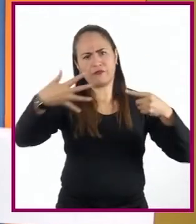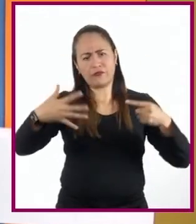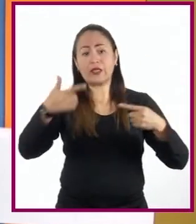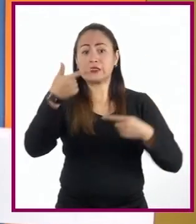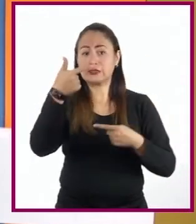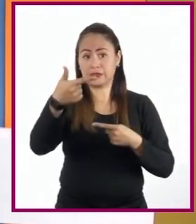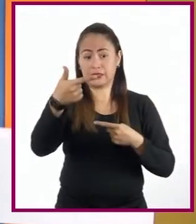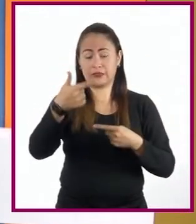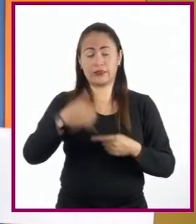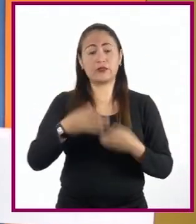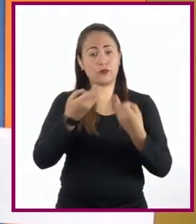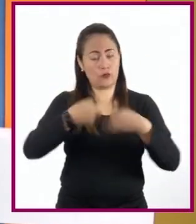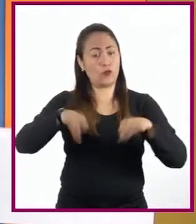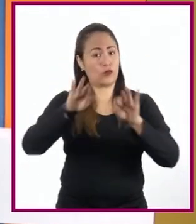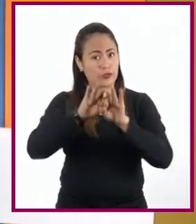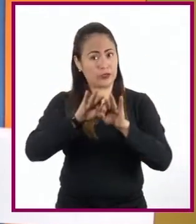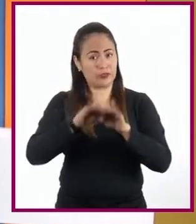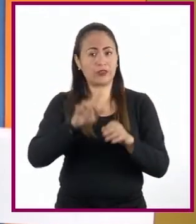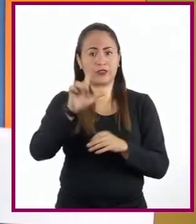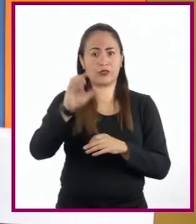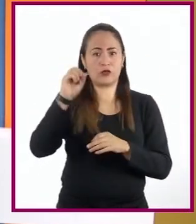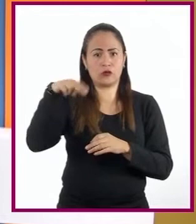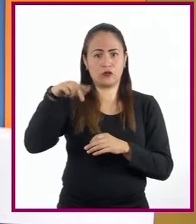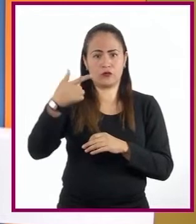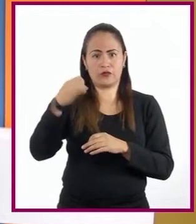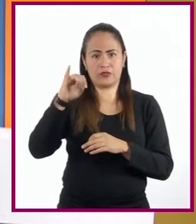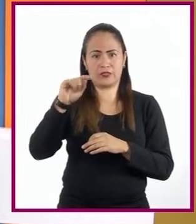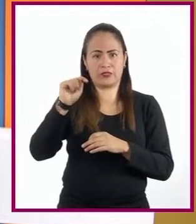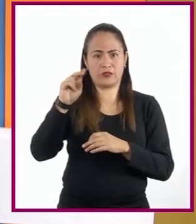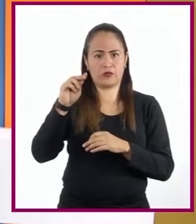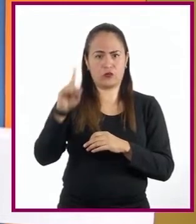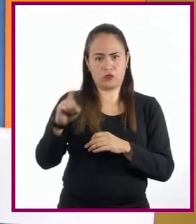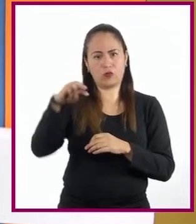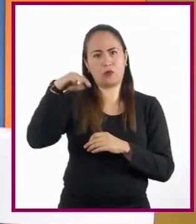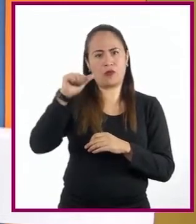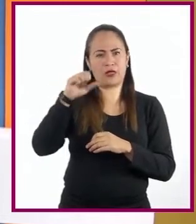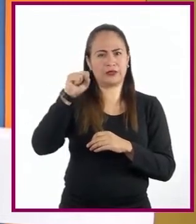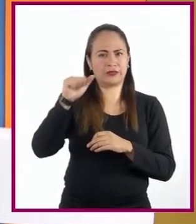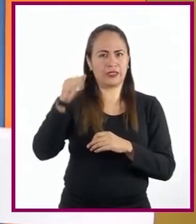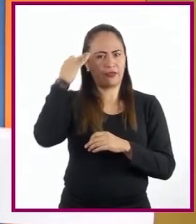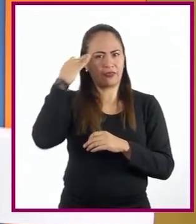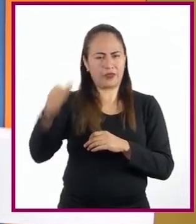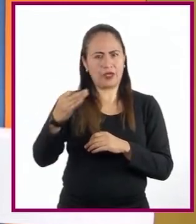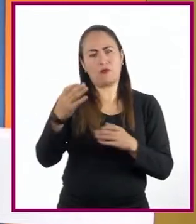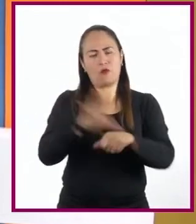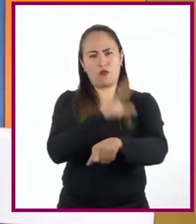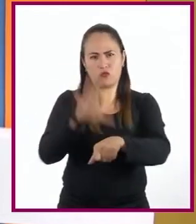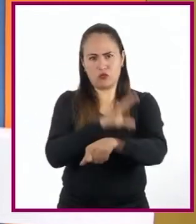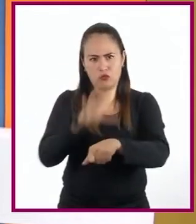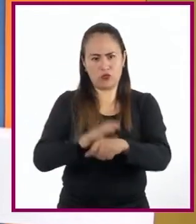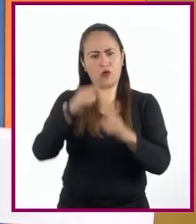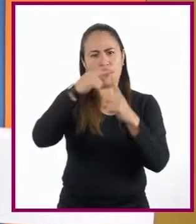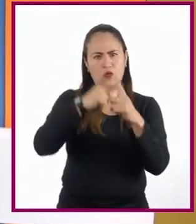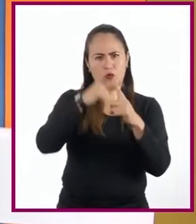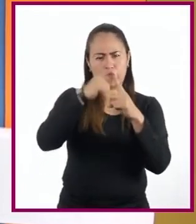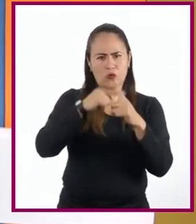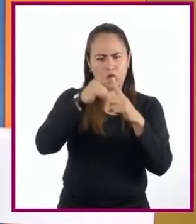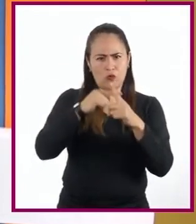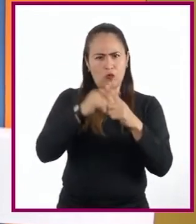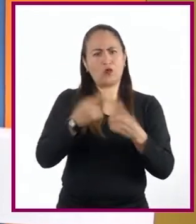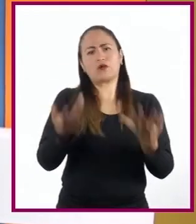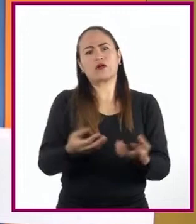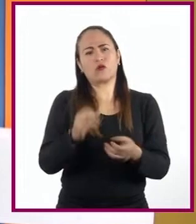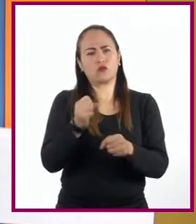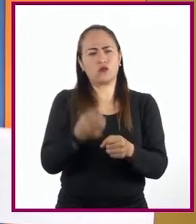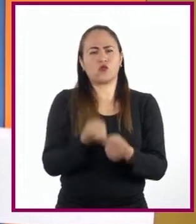fundamentales, correspondientes a longitud, masa, tiempo, corriente eléctrica, temperatura, cantidad de materia e